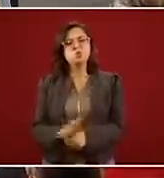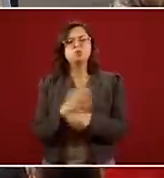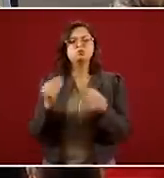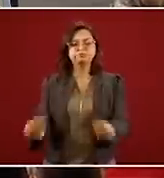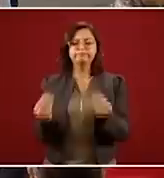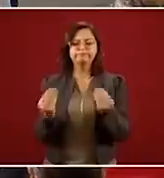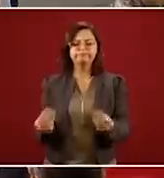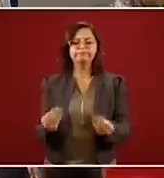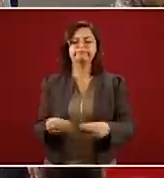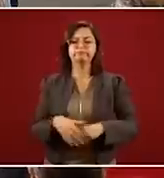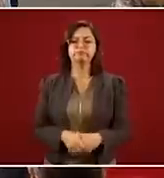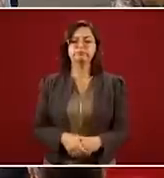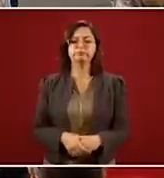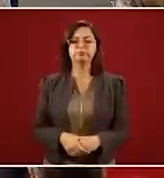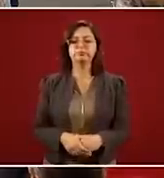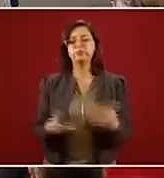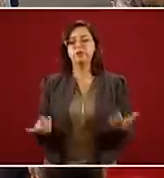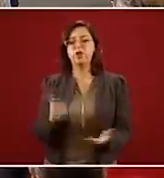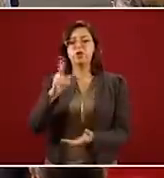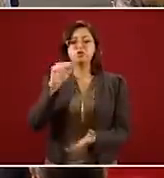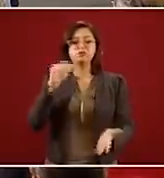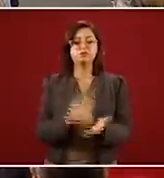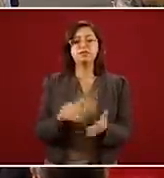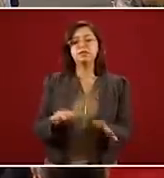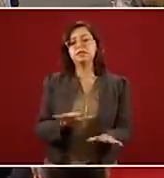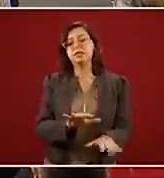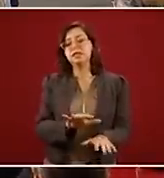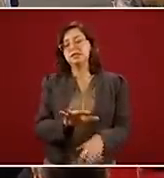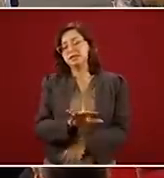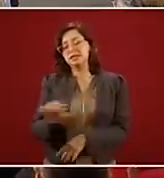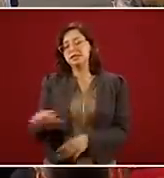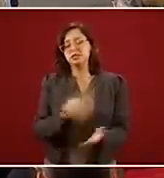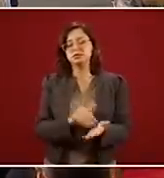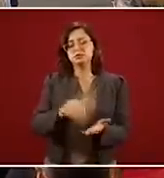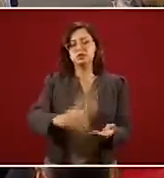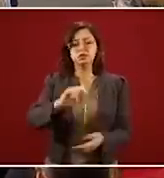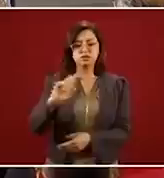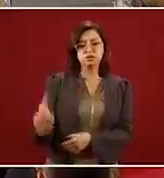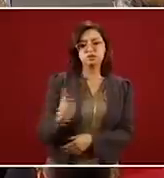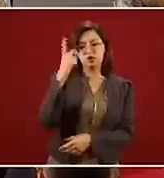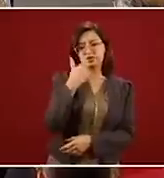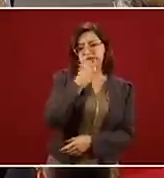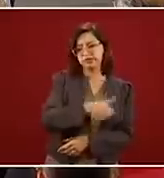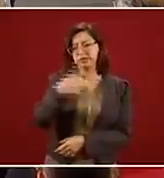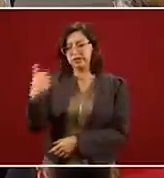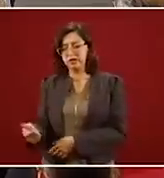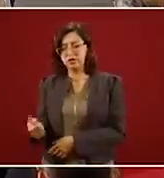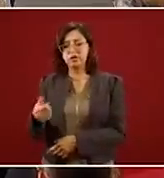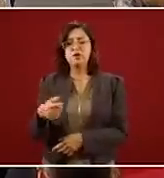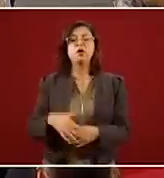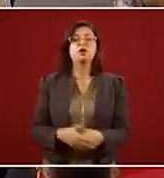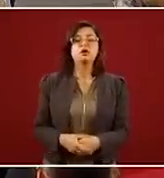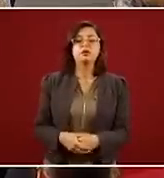El monto fue de 2.500 millones de dólares para cada emisión y esta fue